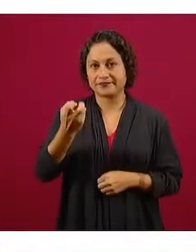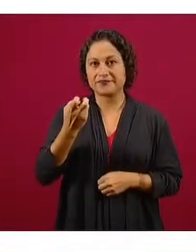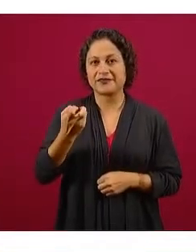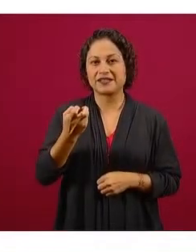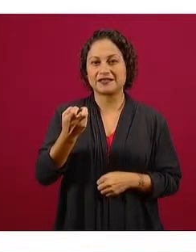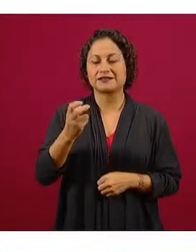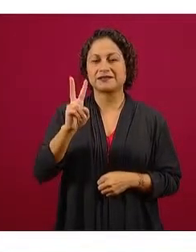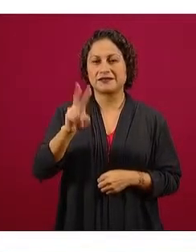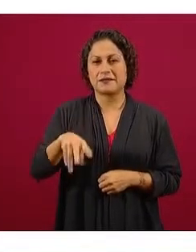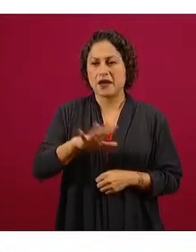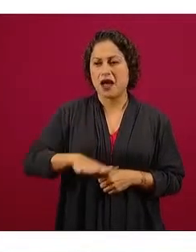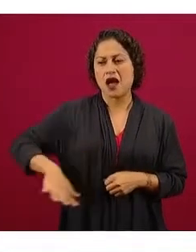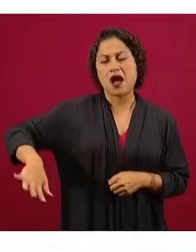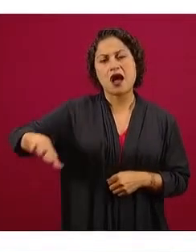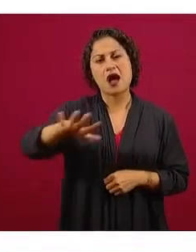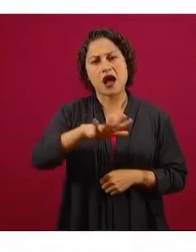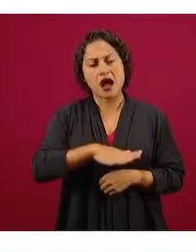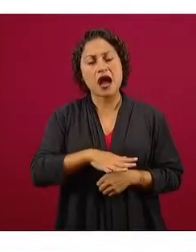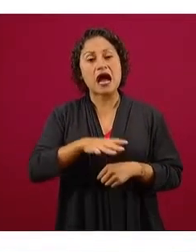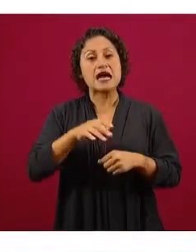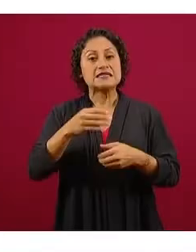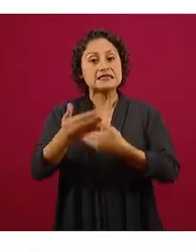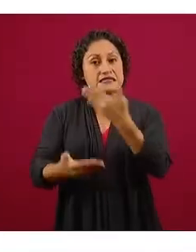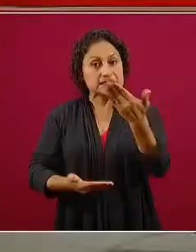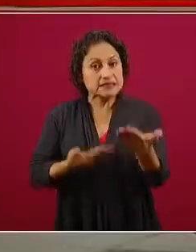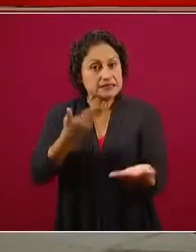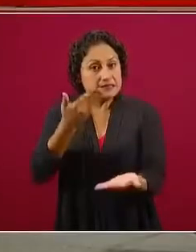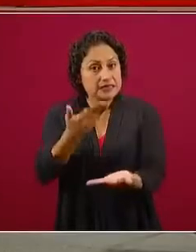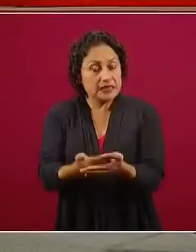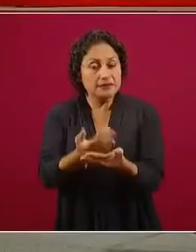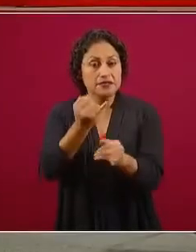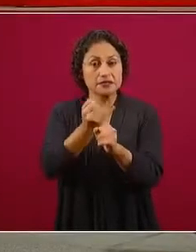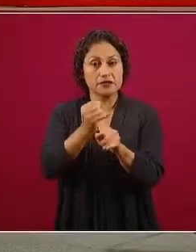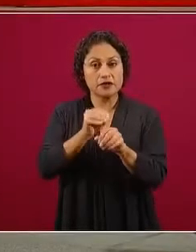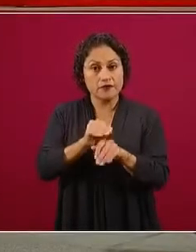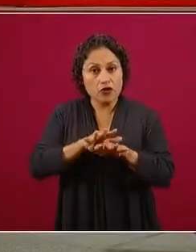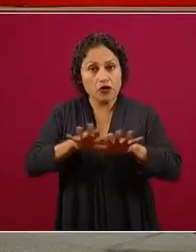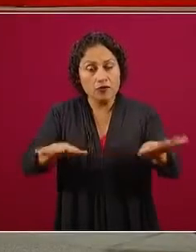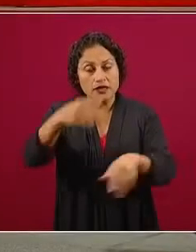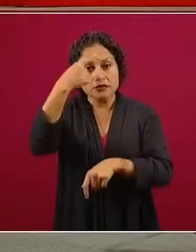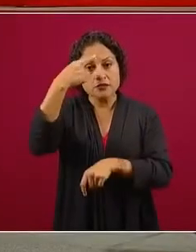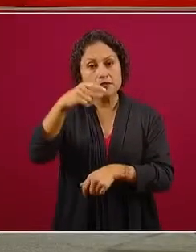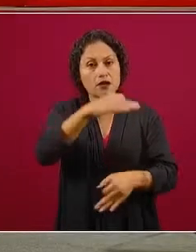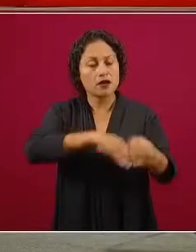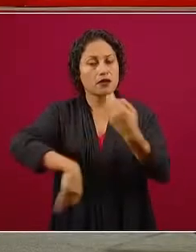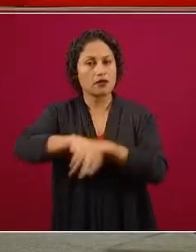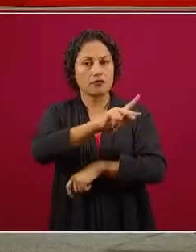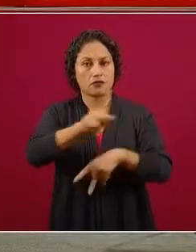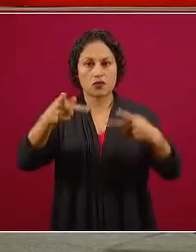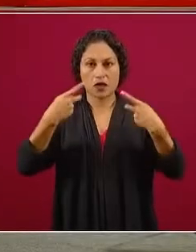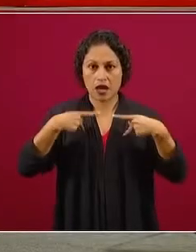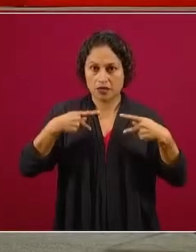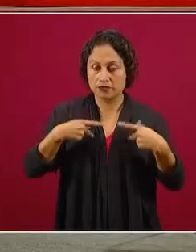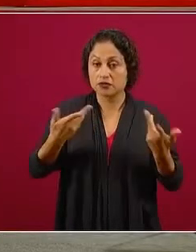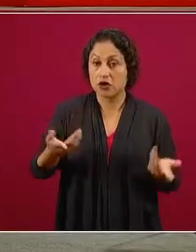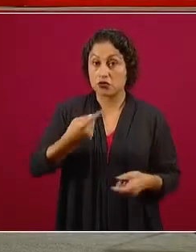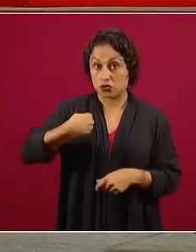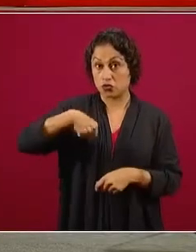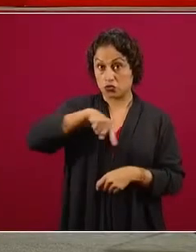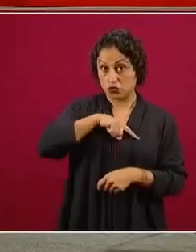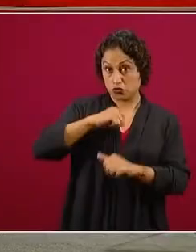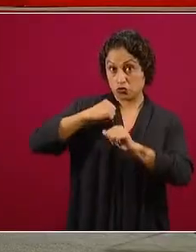un servicio a la ciudadanía, a los propios medios. Hemos creado una cuenta en Twitter que se